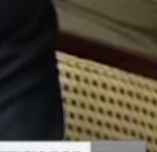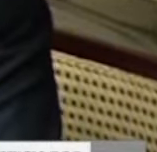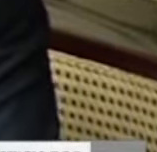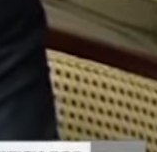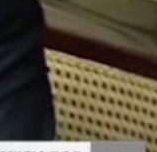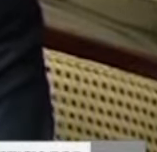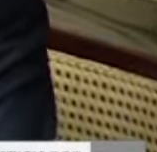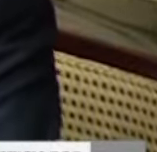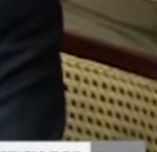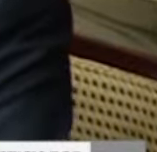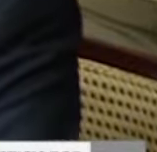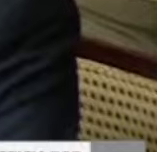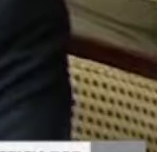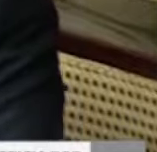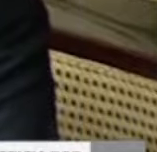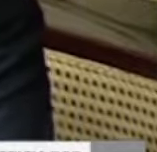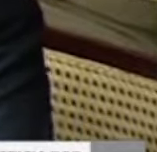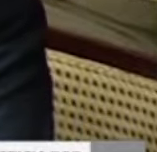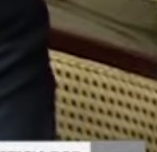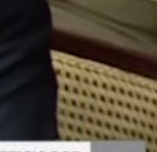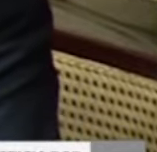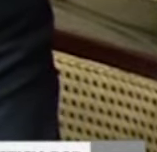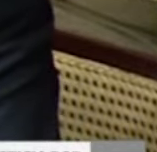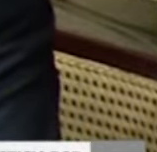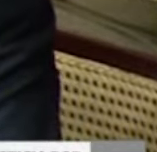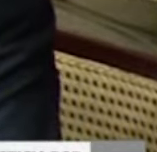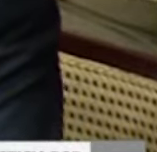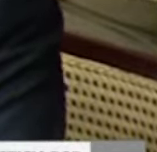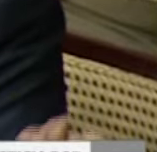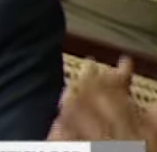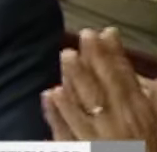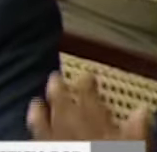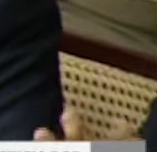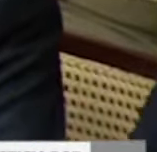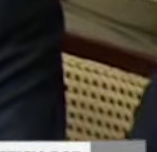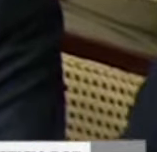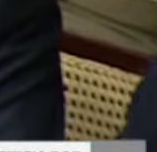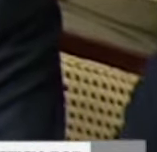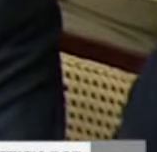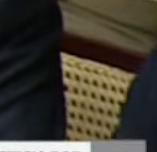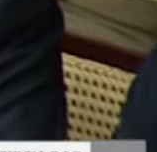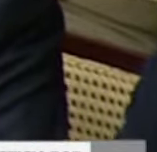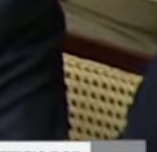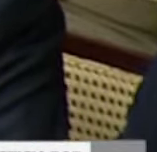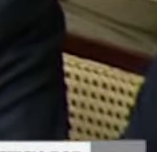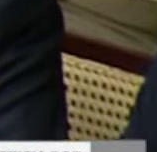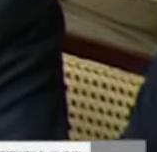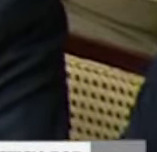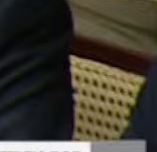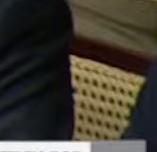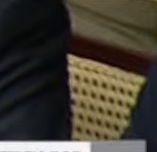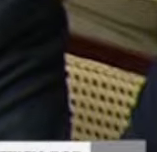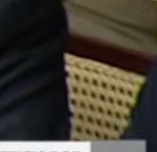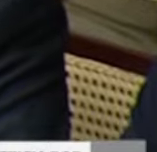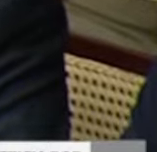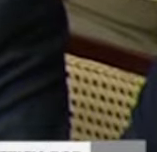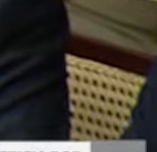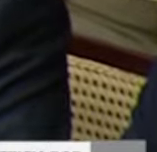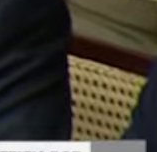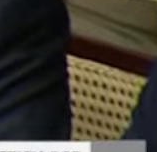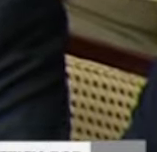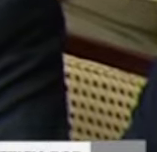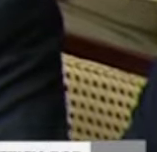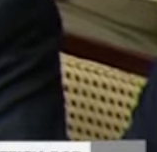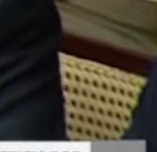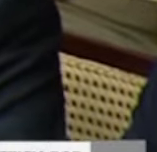presidente de la junta Nacional de Justicia mis primeras palabras están dirigidas para aquellos congresistas